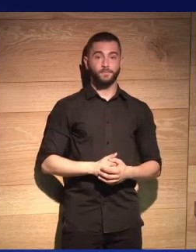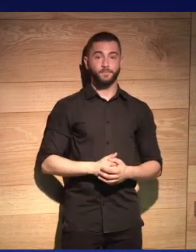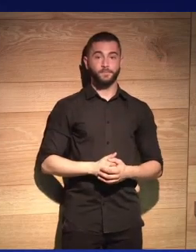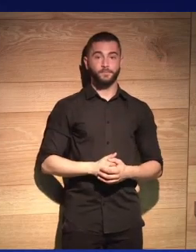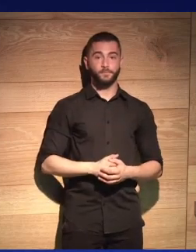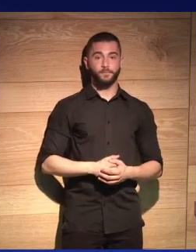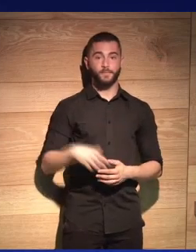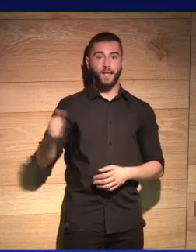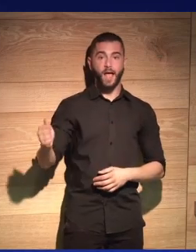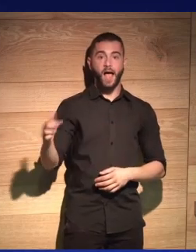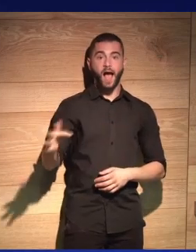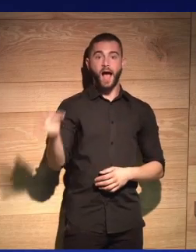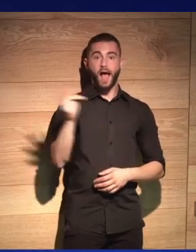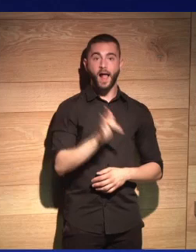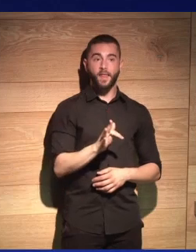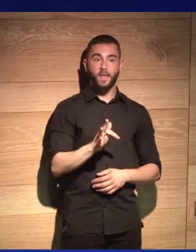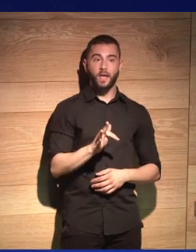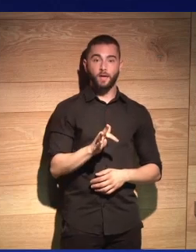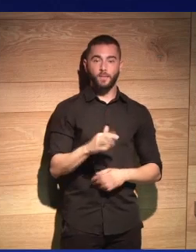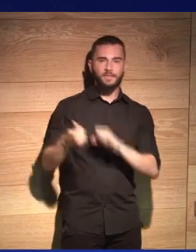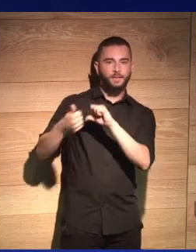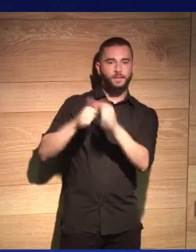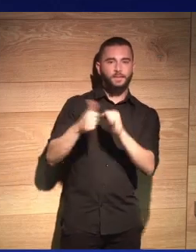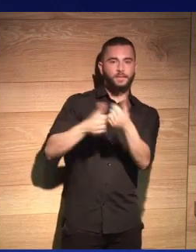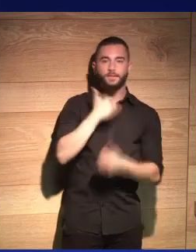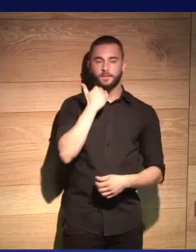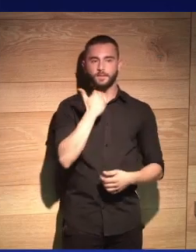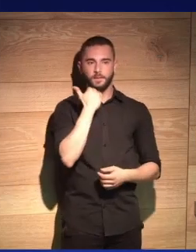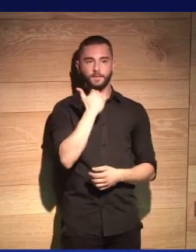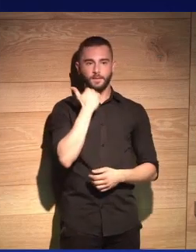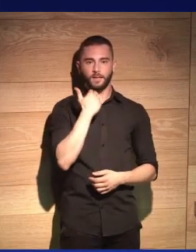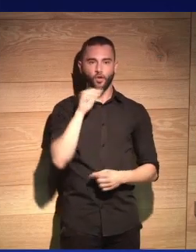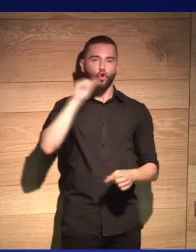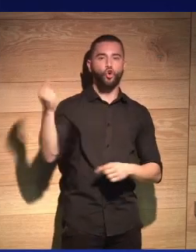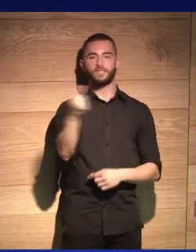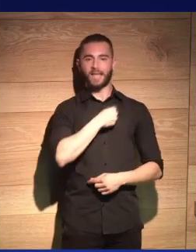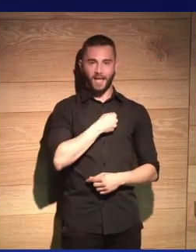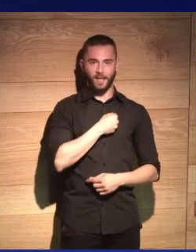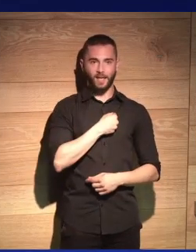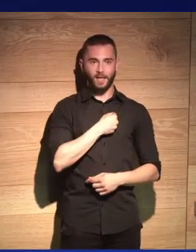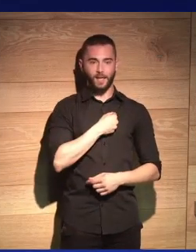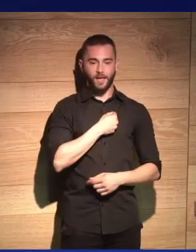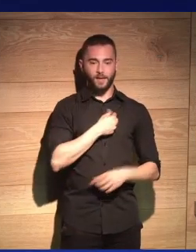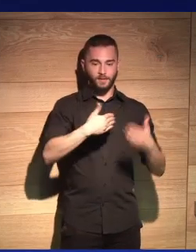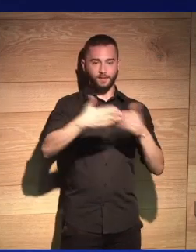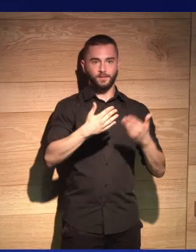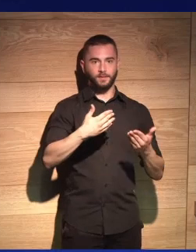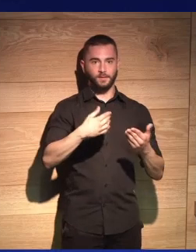me dejé contagiar, y creo que pasa con algún tipo de escritora, que te